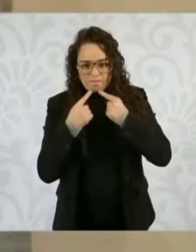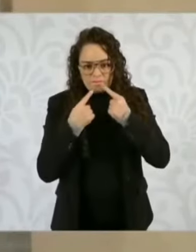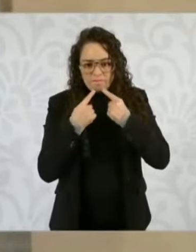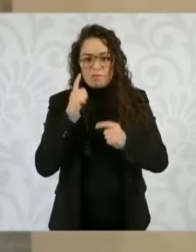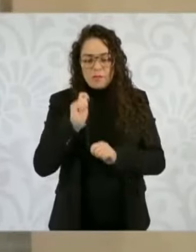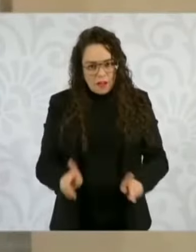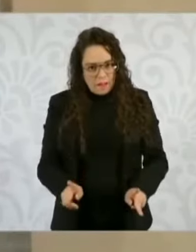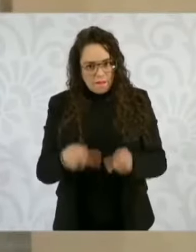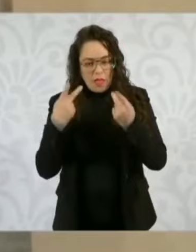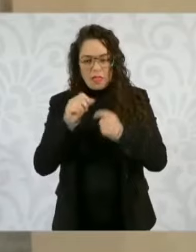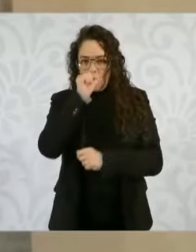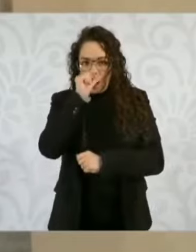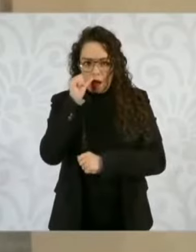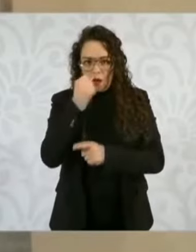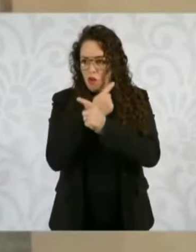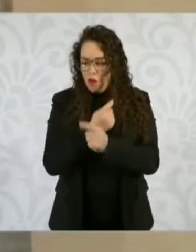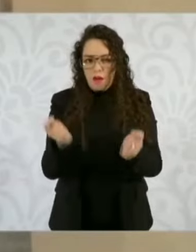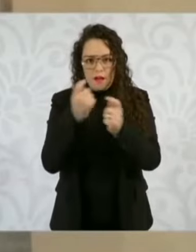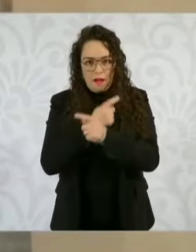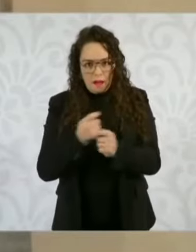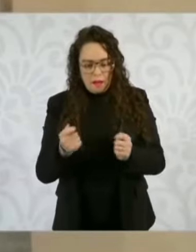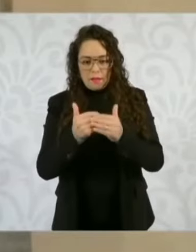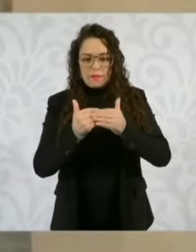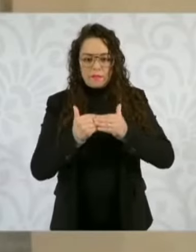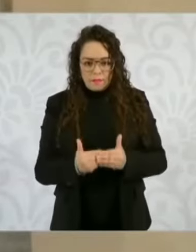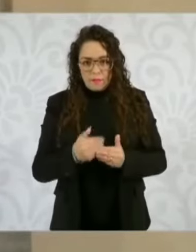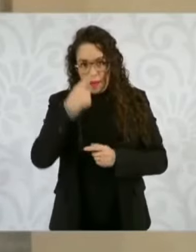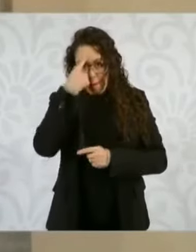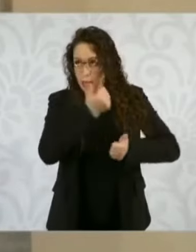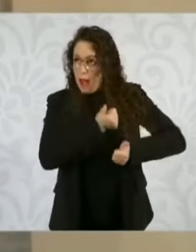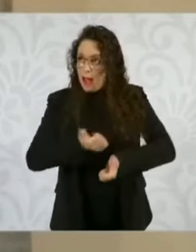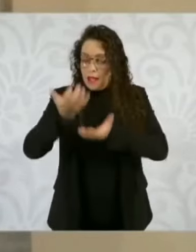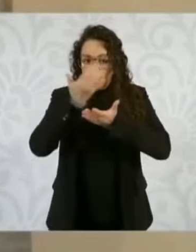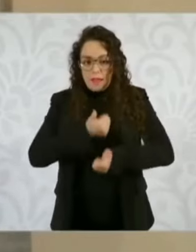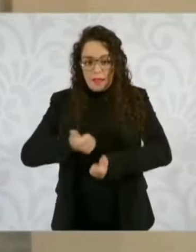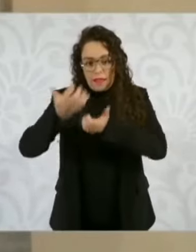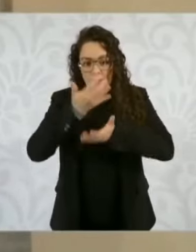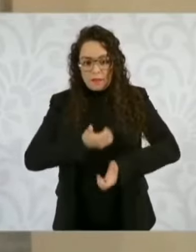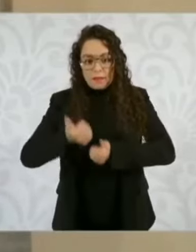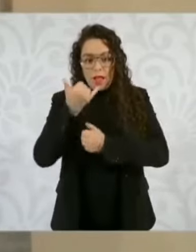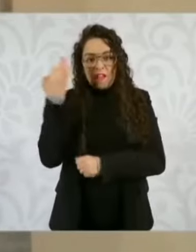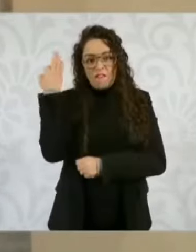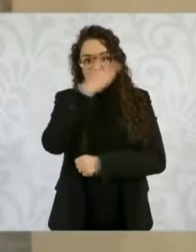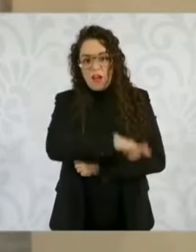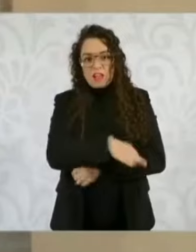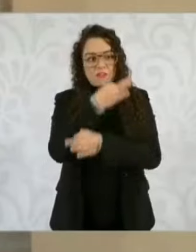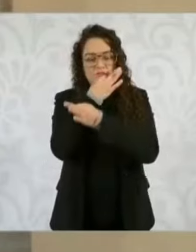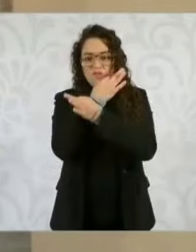distribuir cocaína, conspiración para importar cocaína y hacer declaraciones falsas.